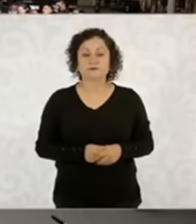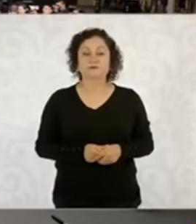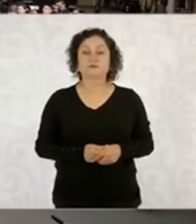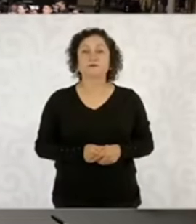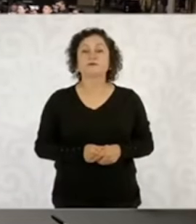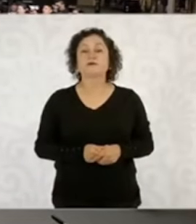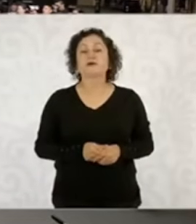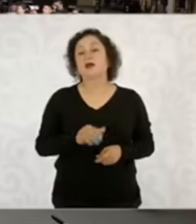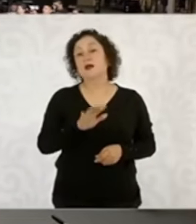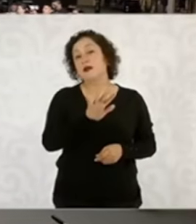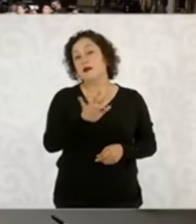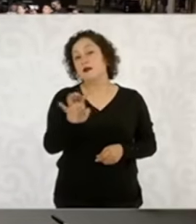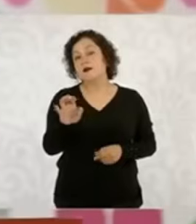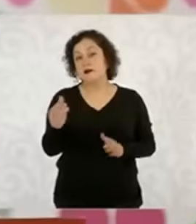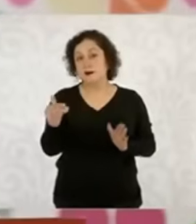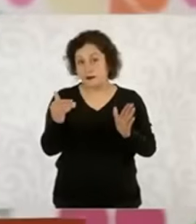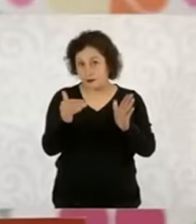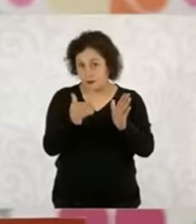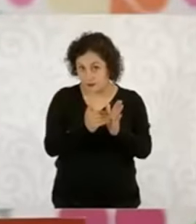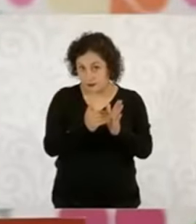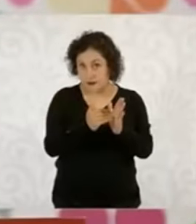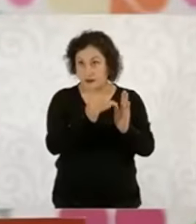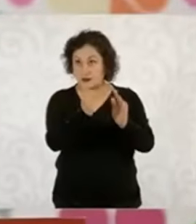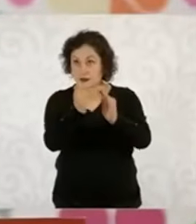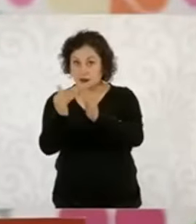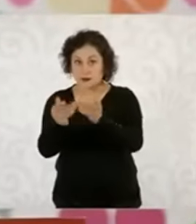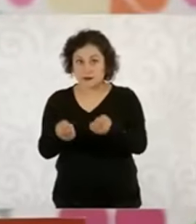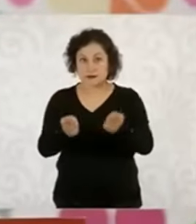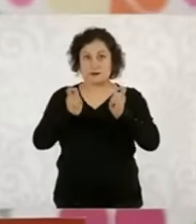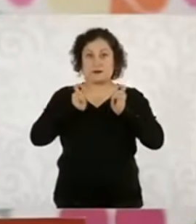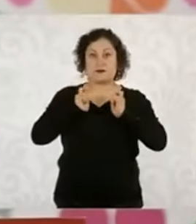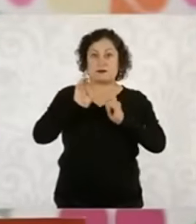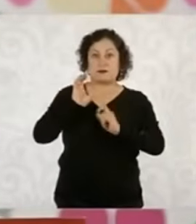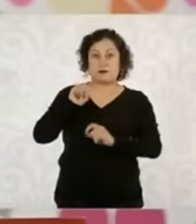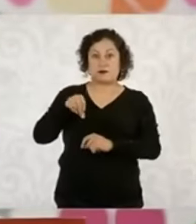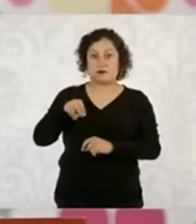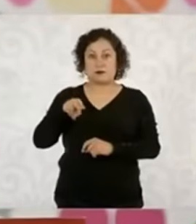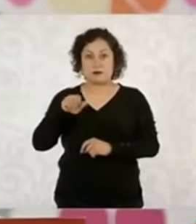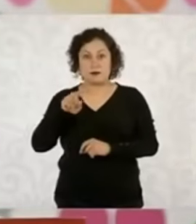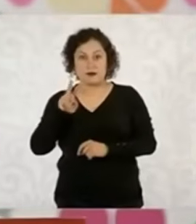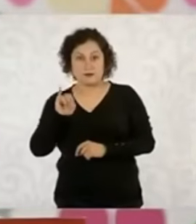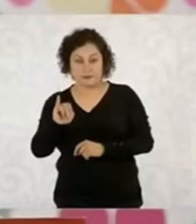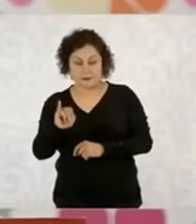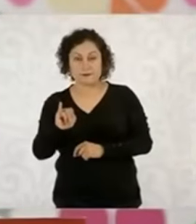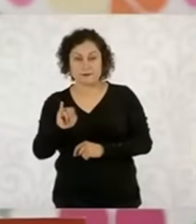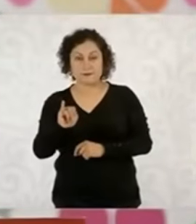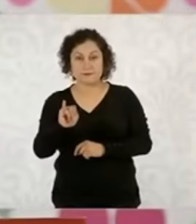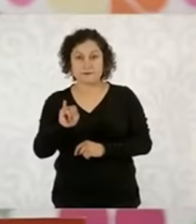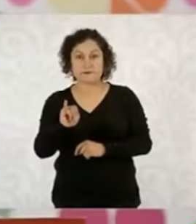500,000 viviendas que le tocan hacer a la CONAVI, para este año